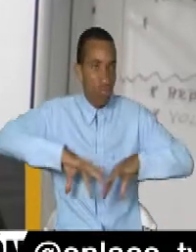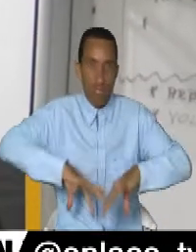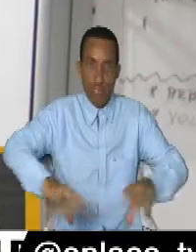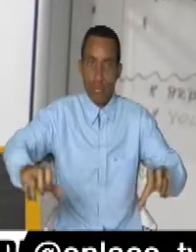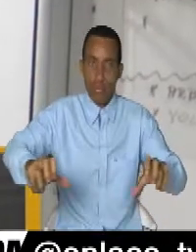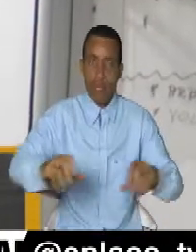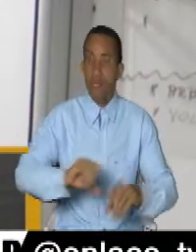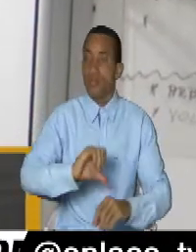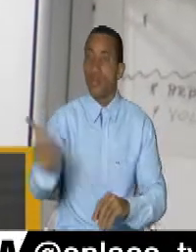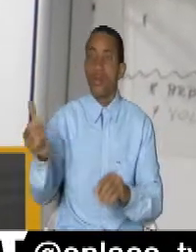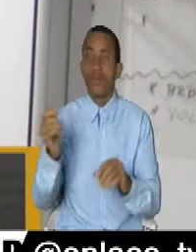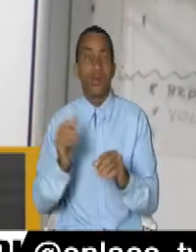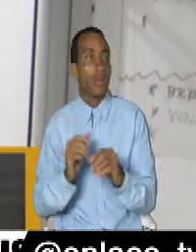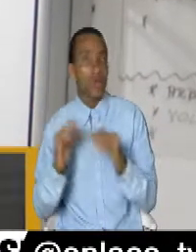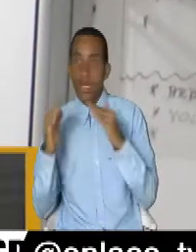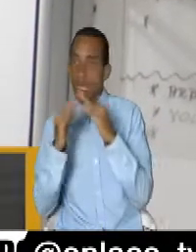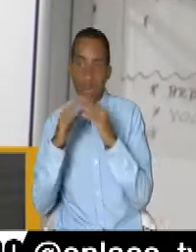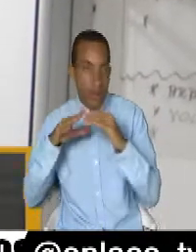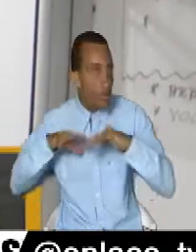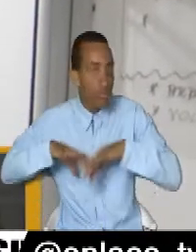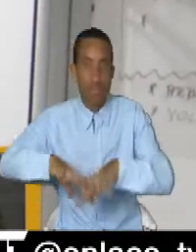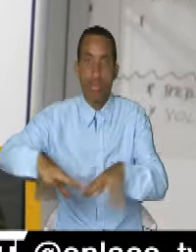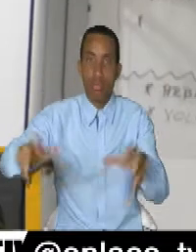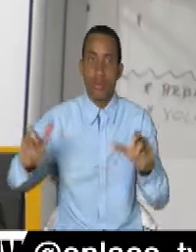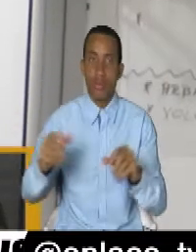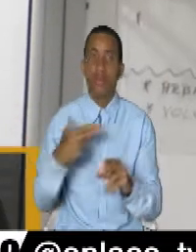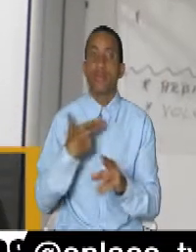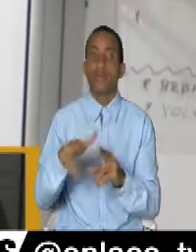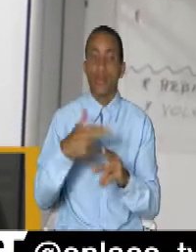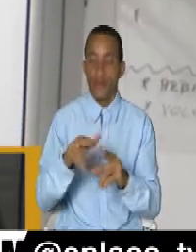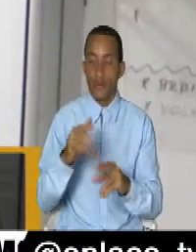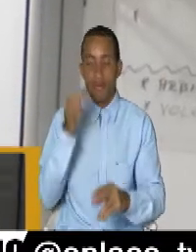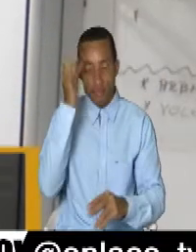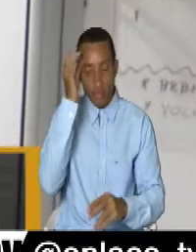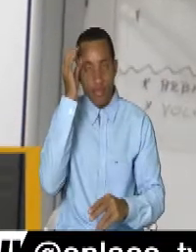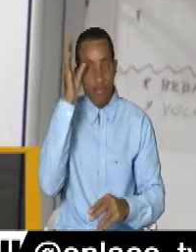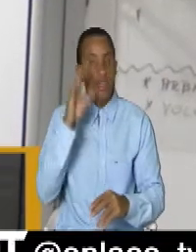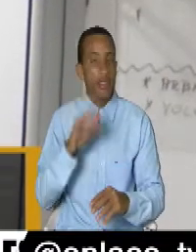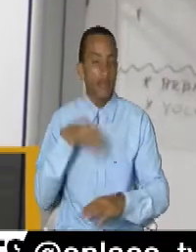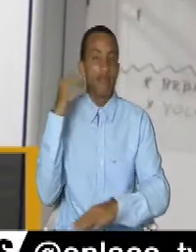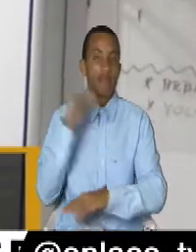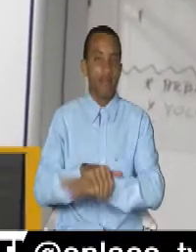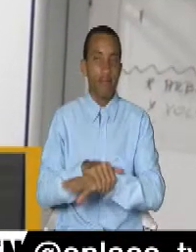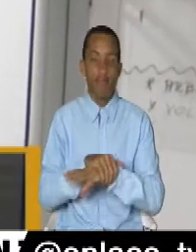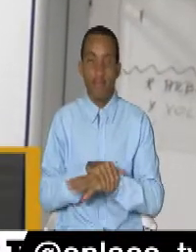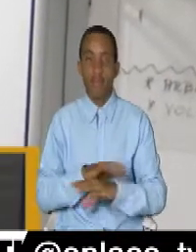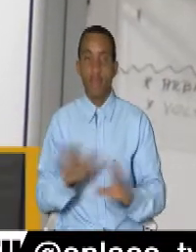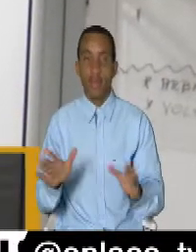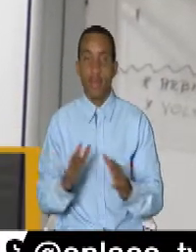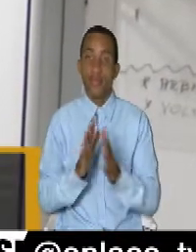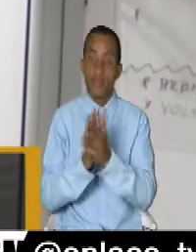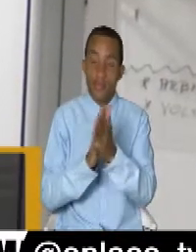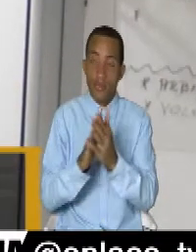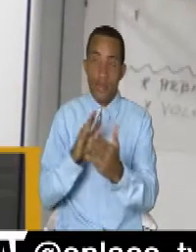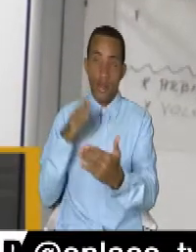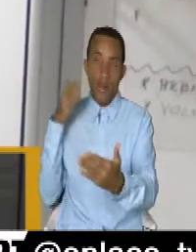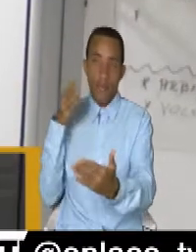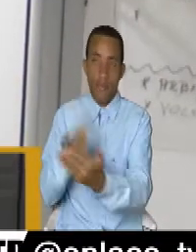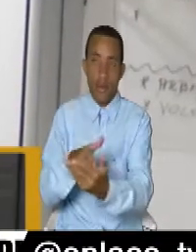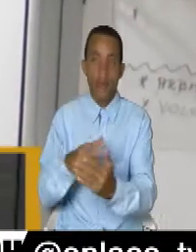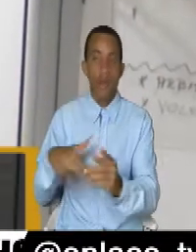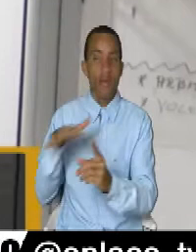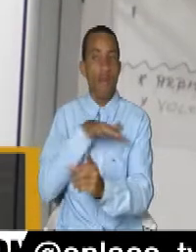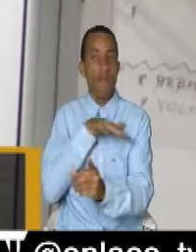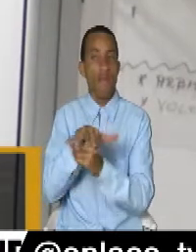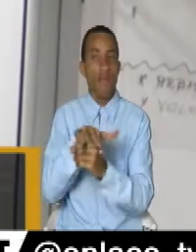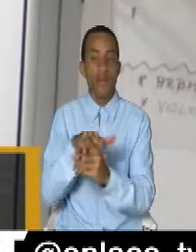de residencias también, que prontamente saldrán unos excelentes resultados al respecto, y de esta manera afectaremos estos